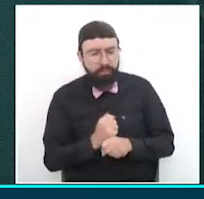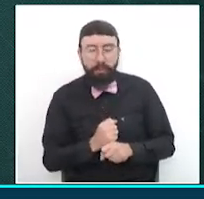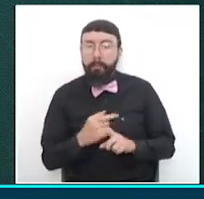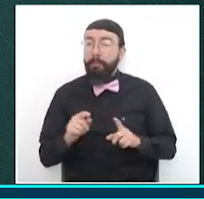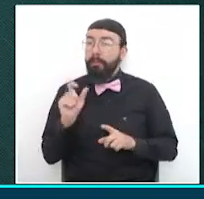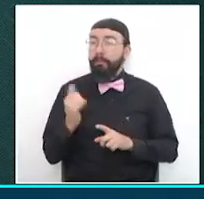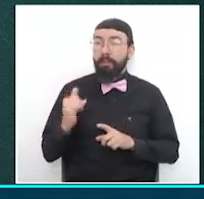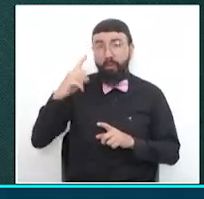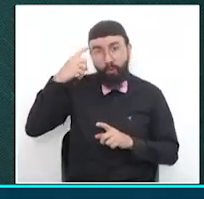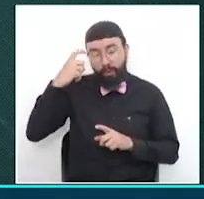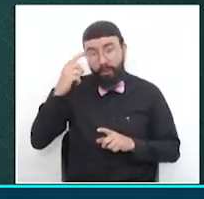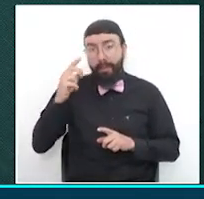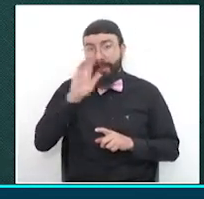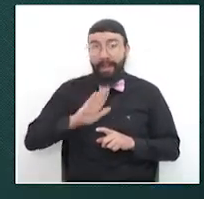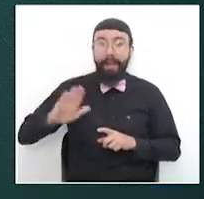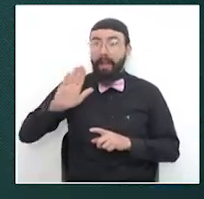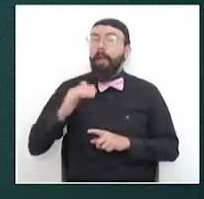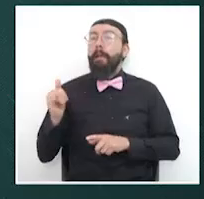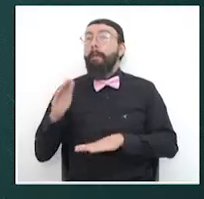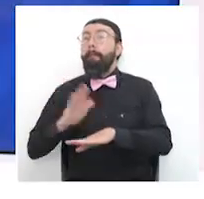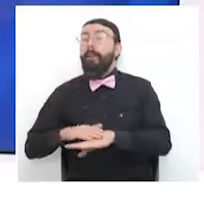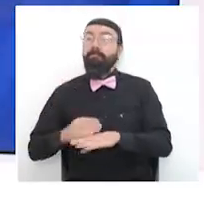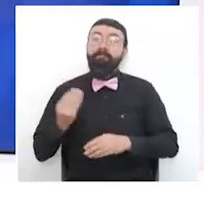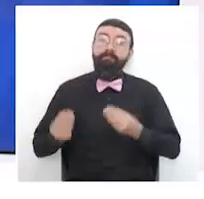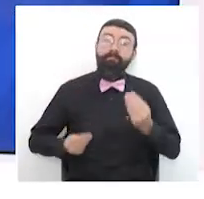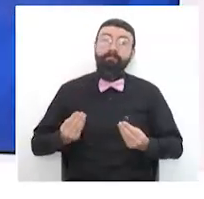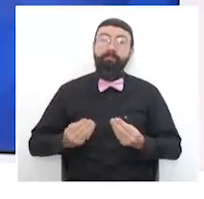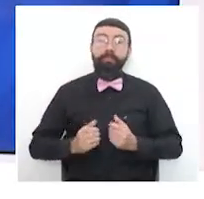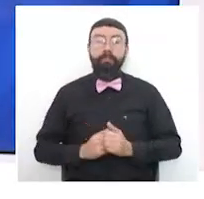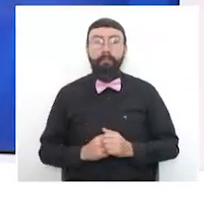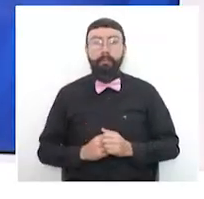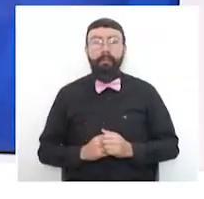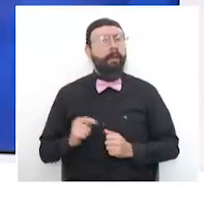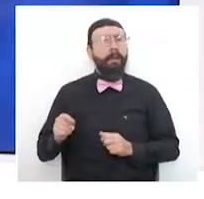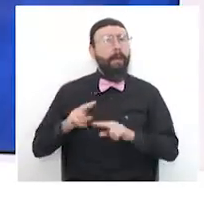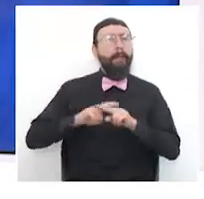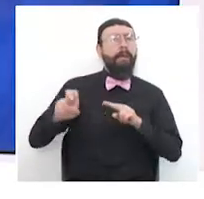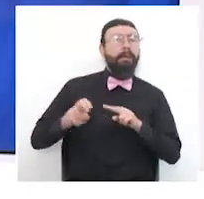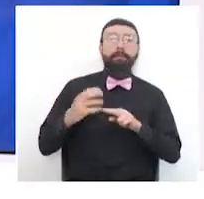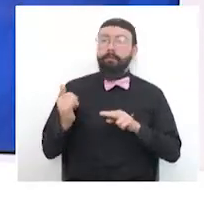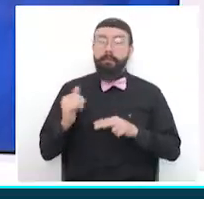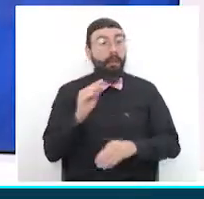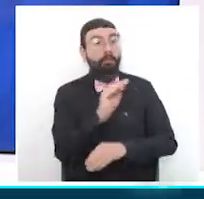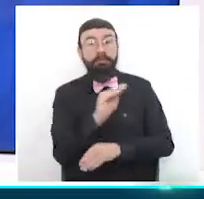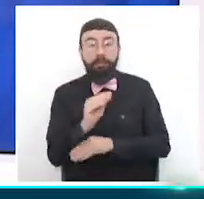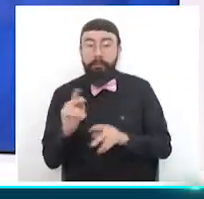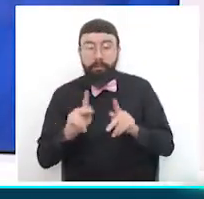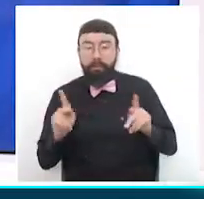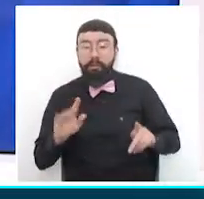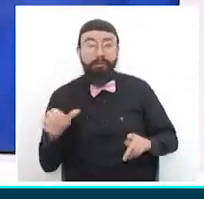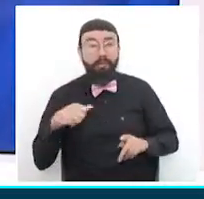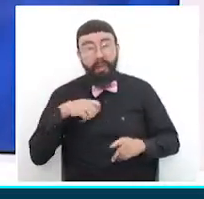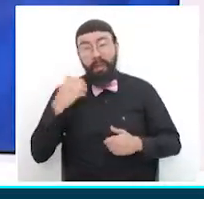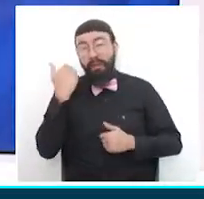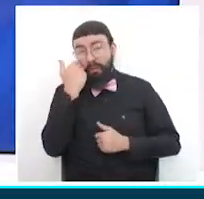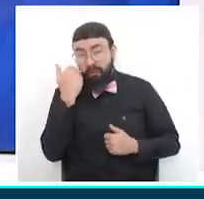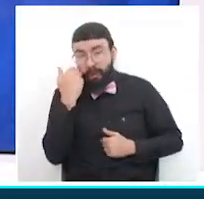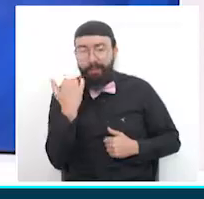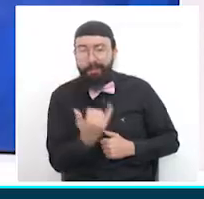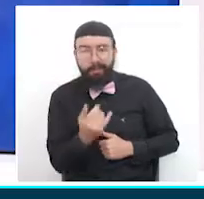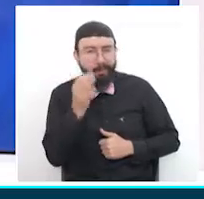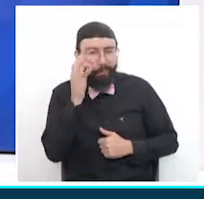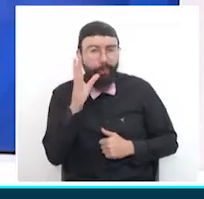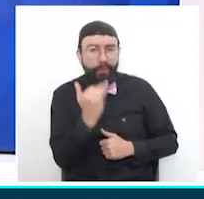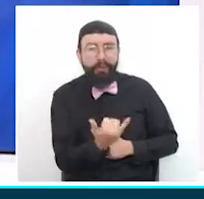Gobierno Nacional dé la autorización. En Manizales, las autoridades hacen un llamado a las personas con diabetes, hipertensión y obesidad.